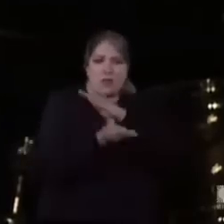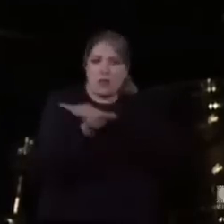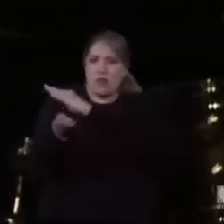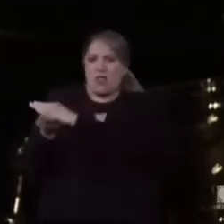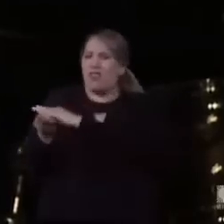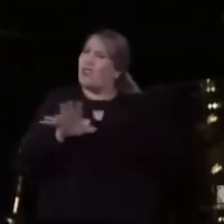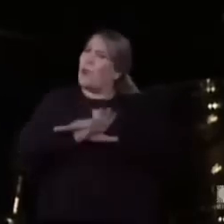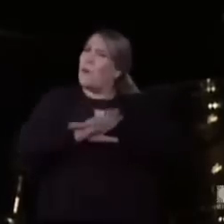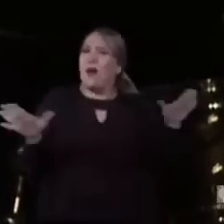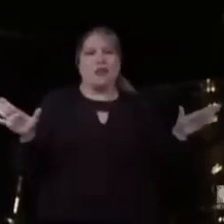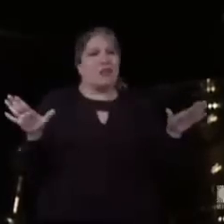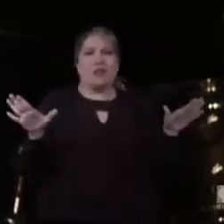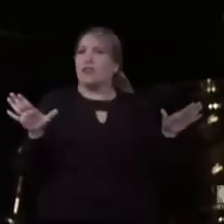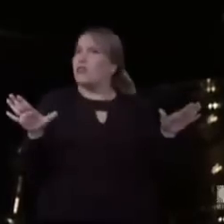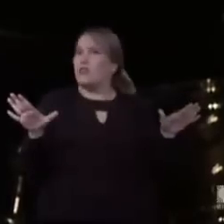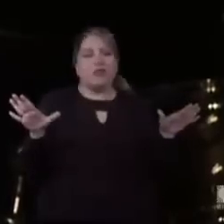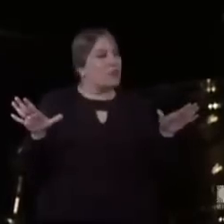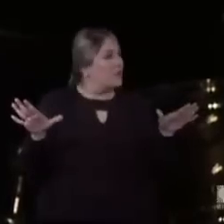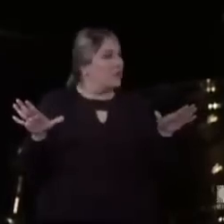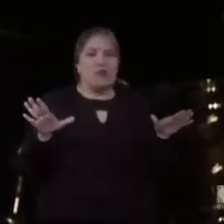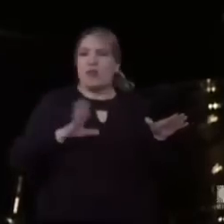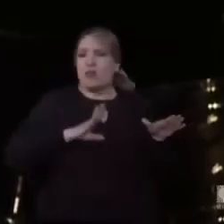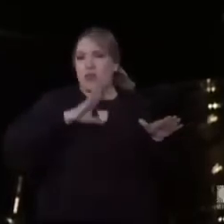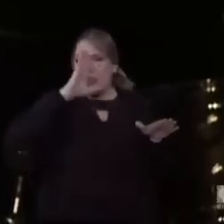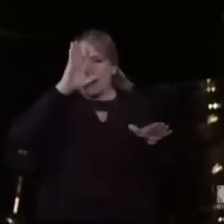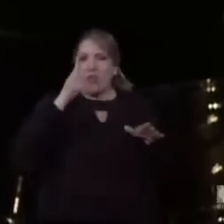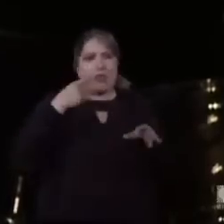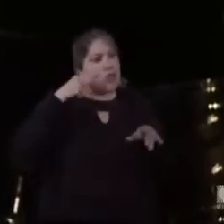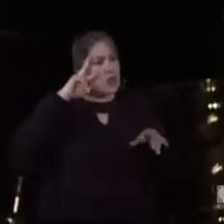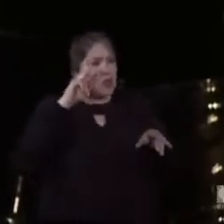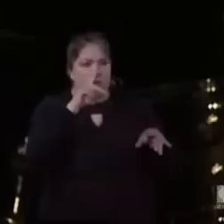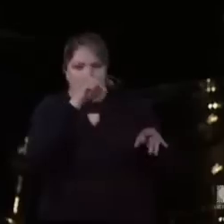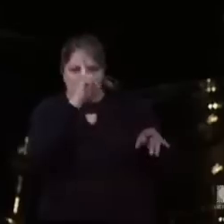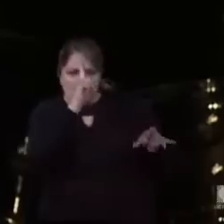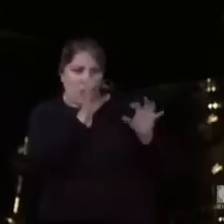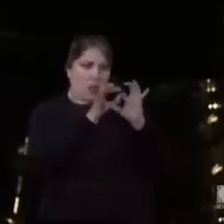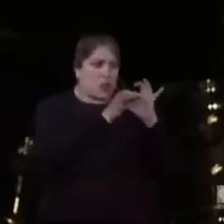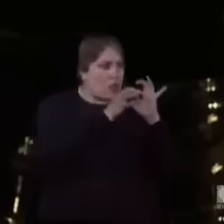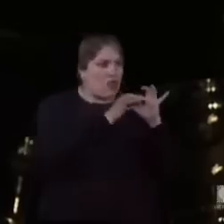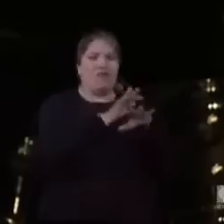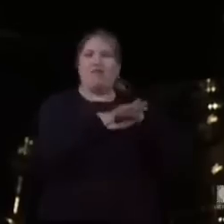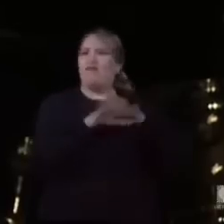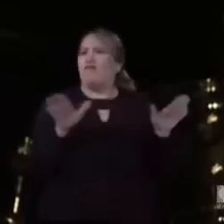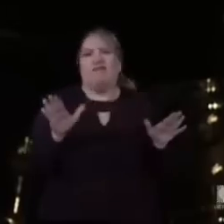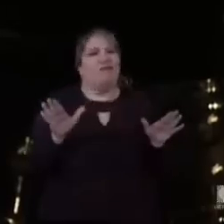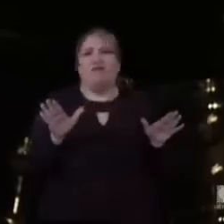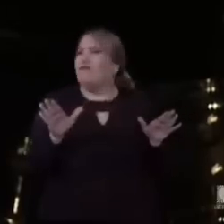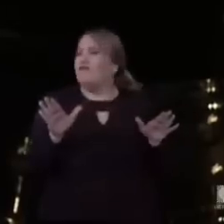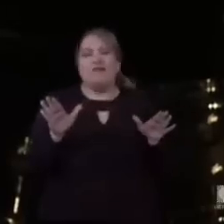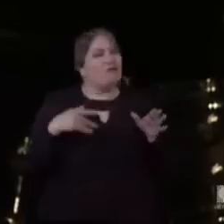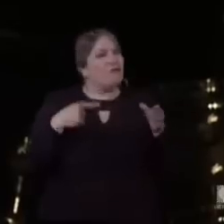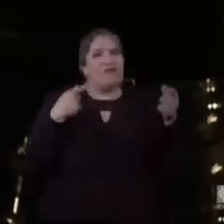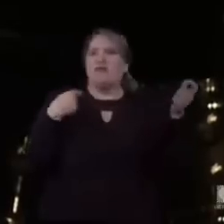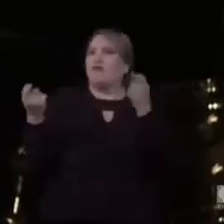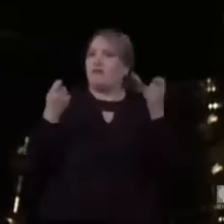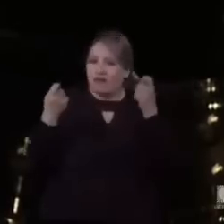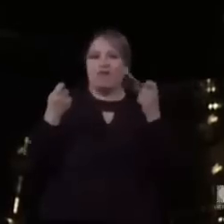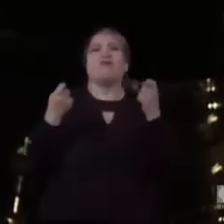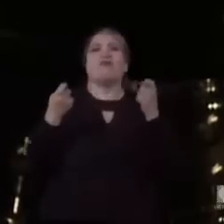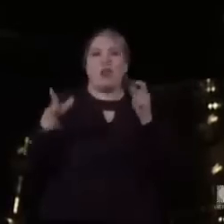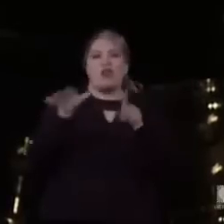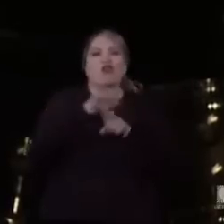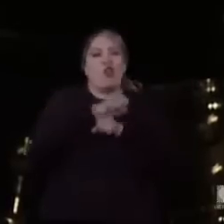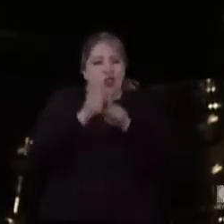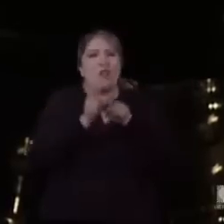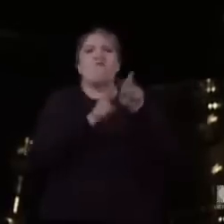distintos niveles, romper hábitos y complejidades, gracias al control de la sociedad y la